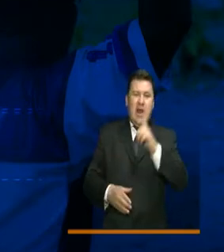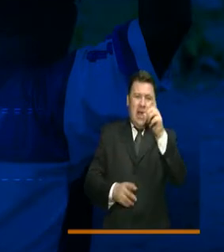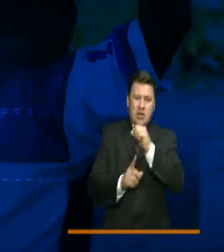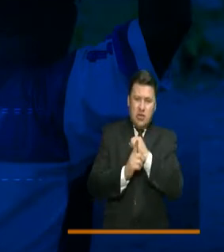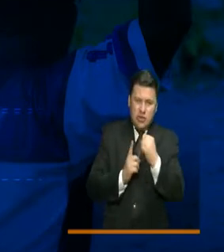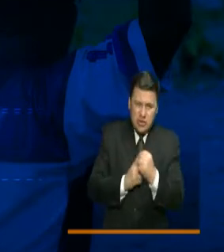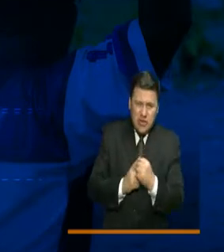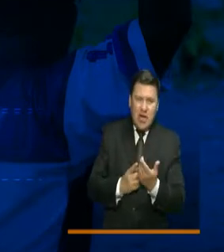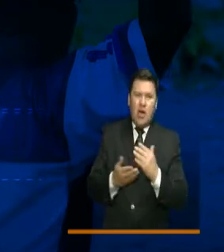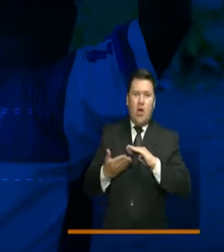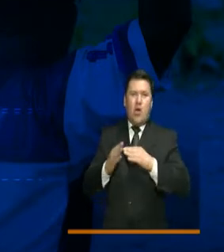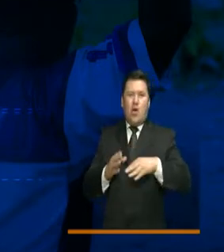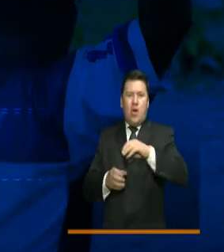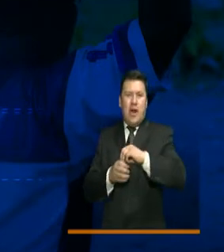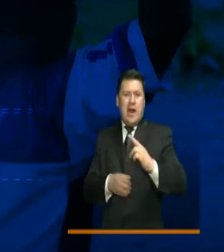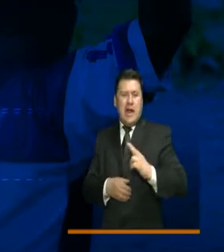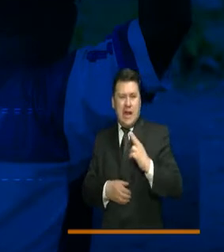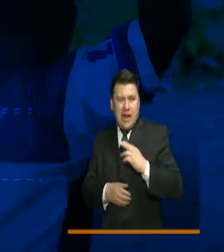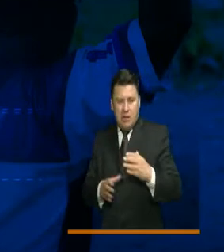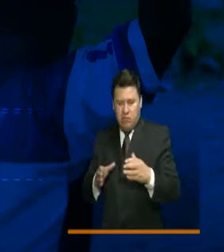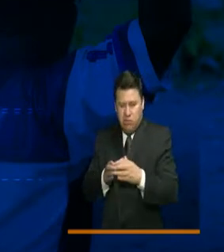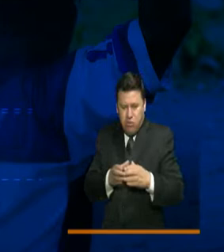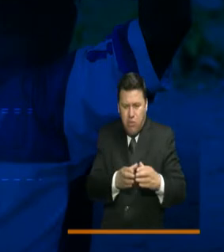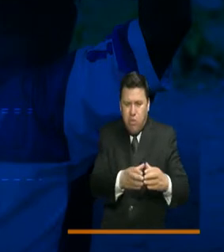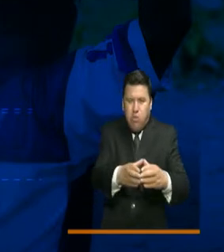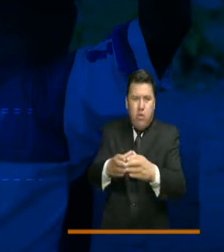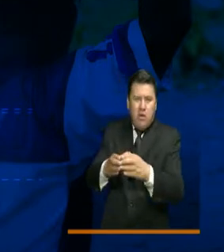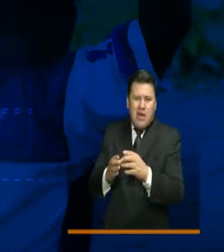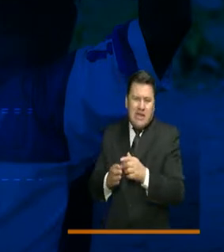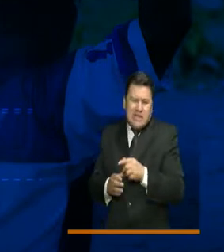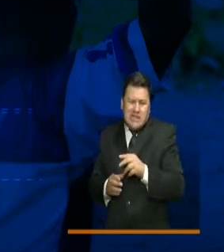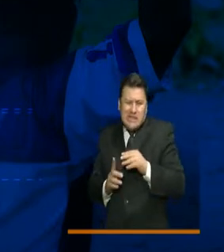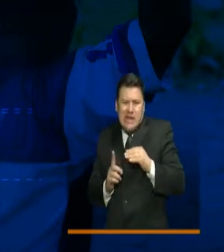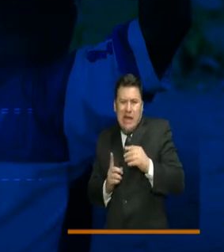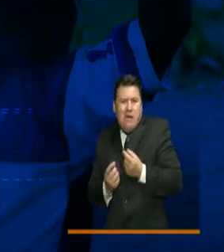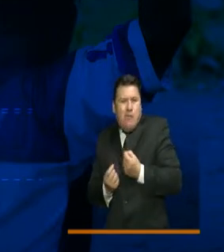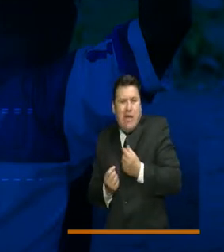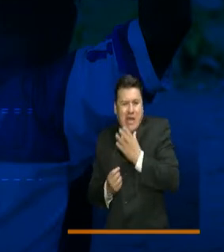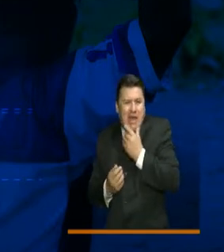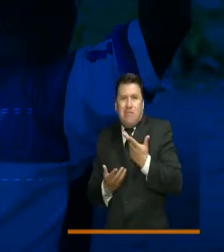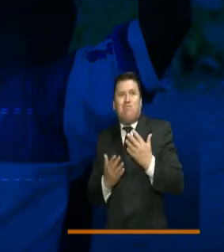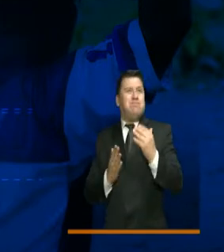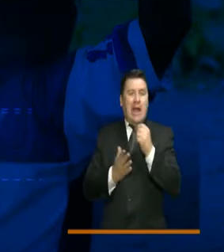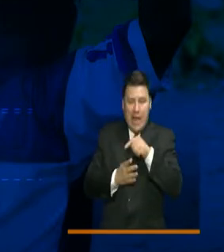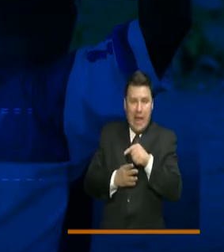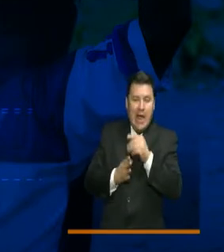sociales, comunidades religiosas muy vulnerables. Y a ellos va